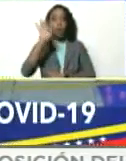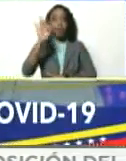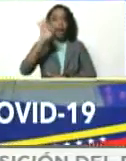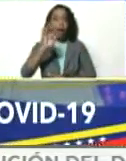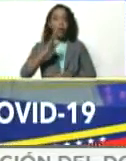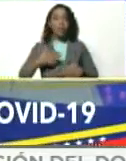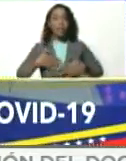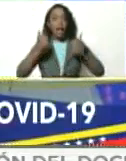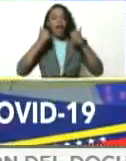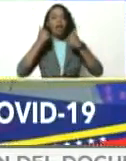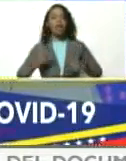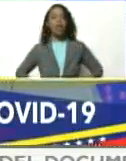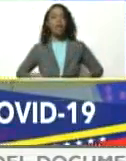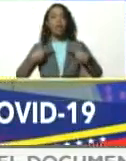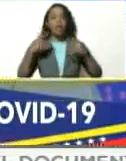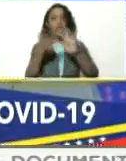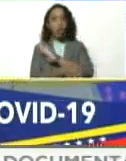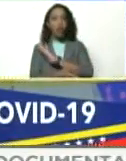salva vida.